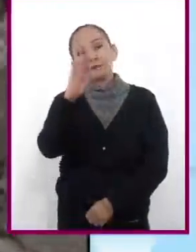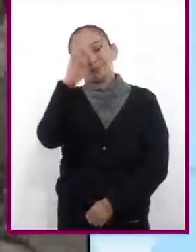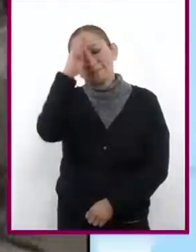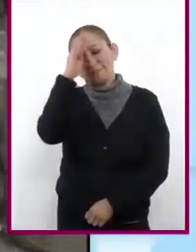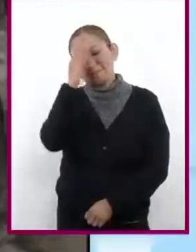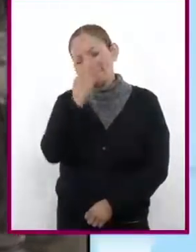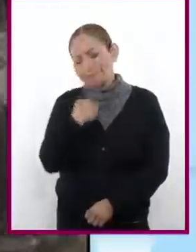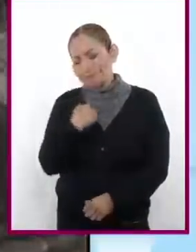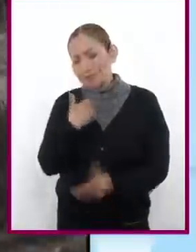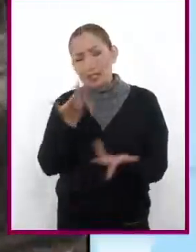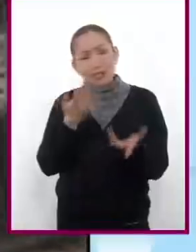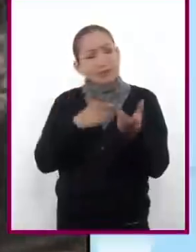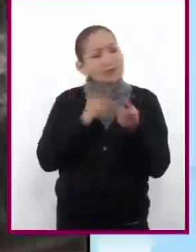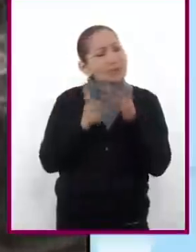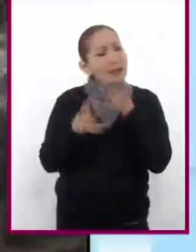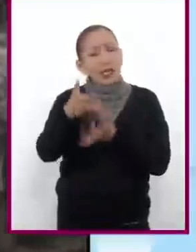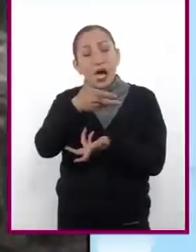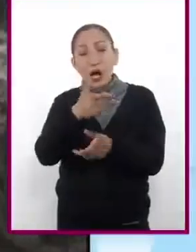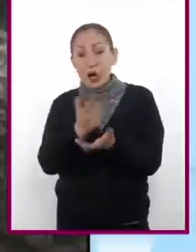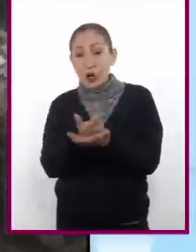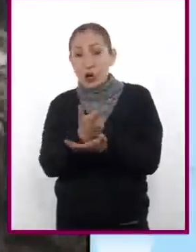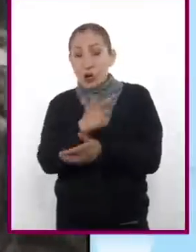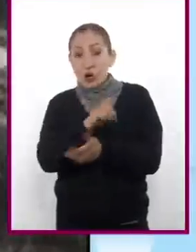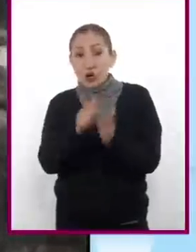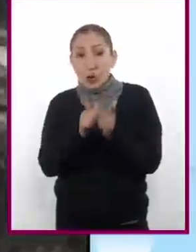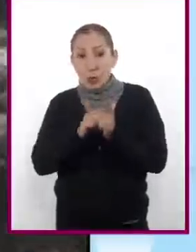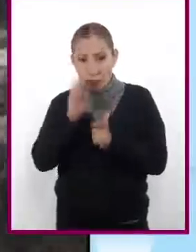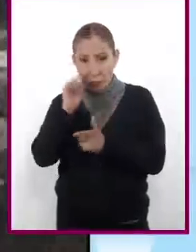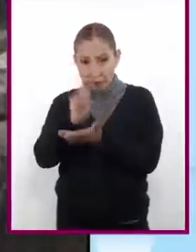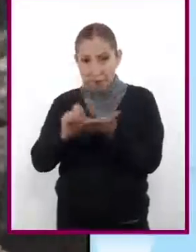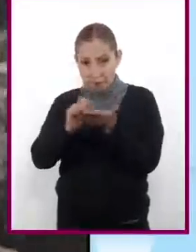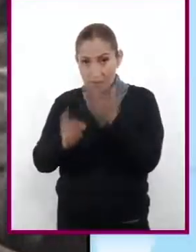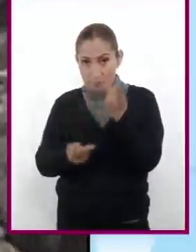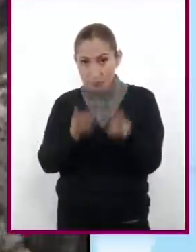reflexionar y discutir en grupo, toma nota de las siguientes preguntas.